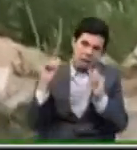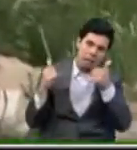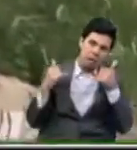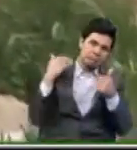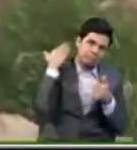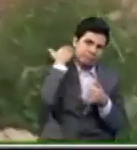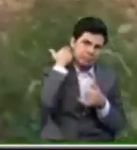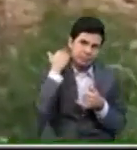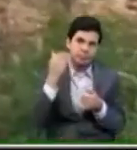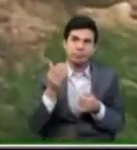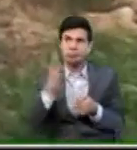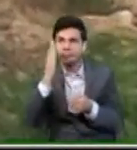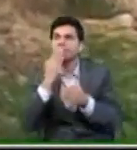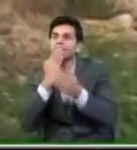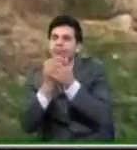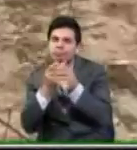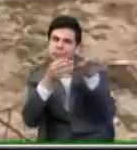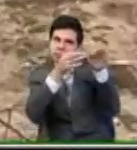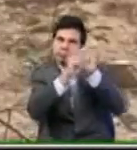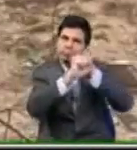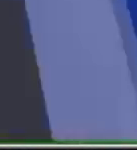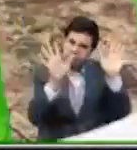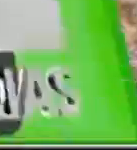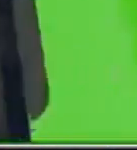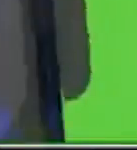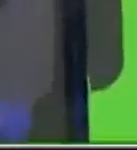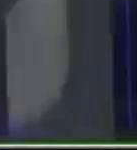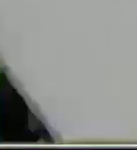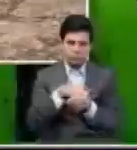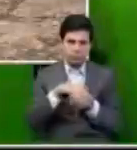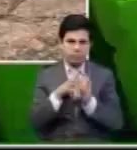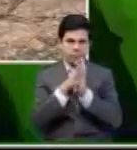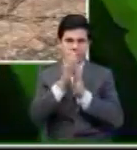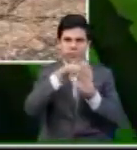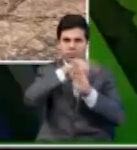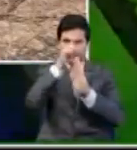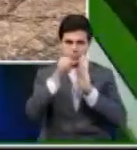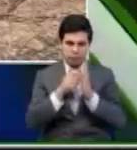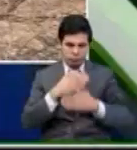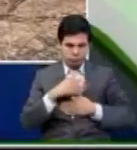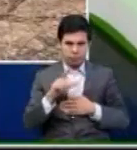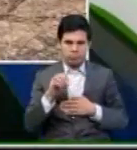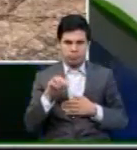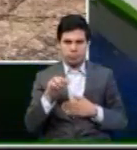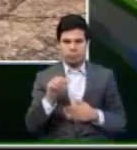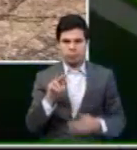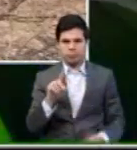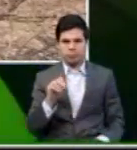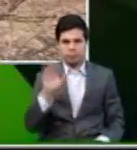Dios eso se aclaró. Desde el barrio San Rafael, Parte Alta, con la cámara de Juan Carlos Báez, Leonardo Peña Ocariz, Oriente Noticias.